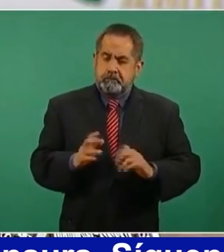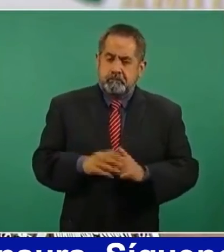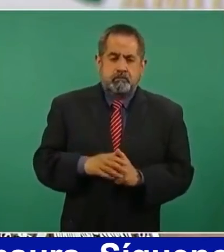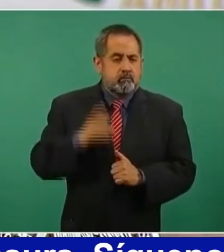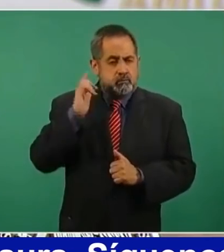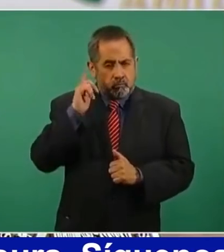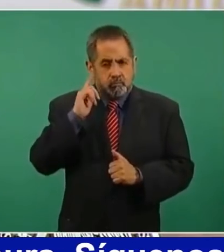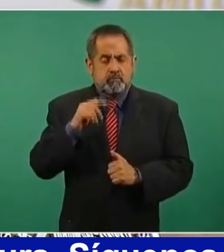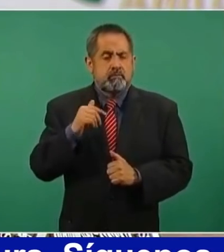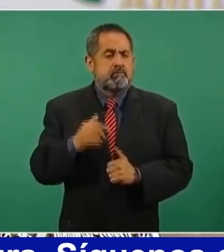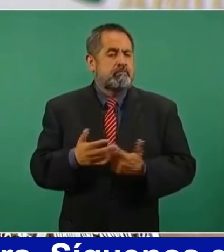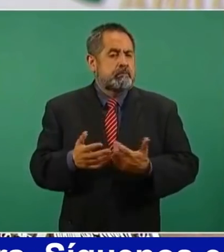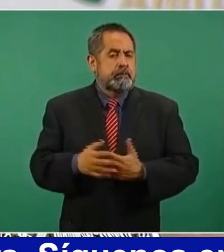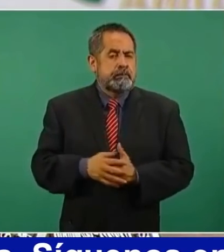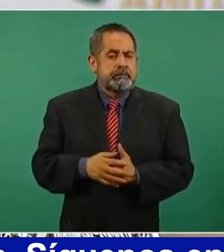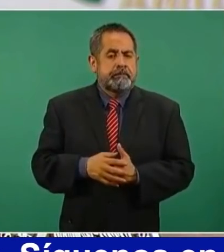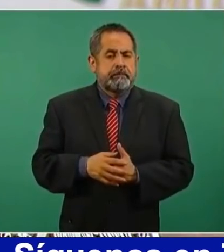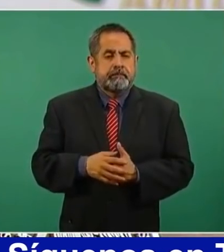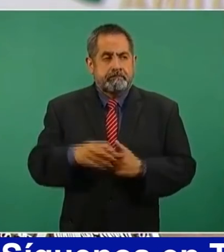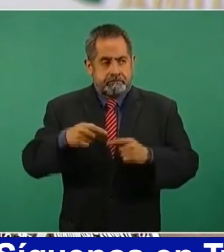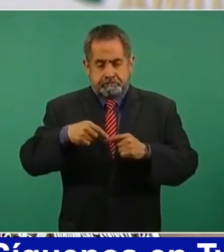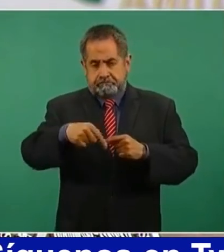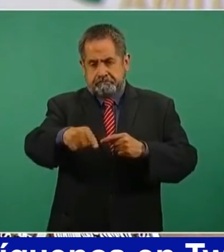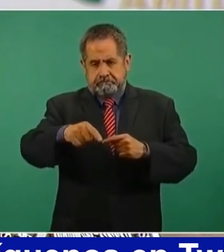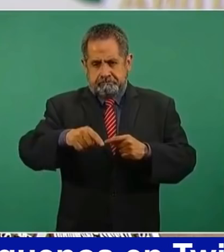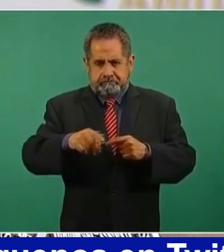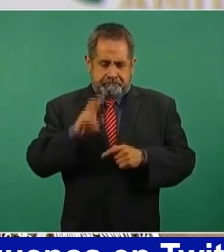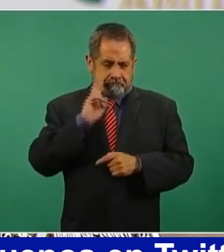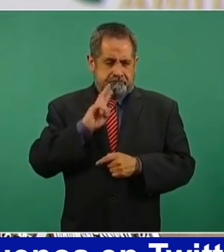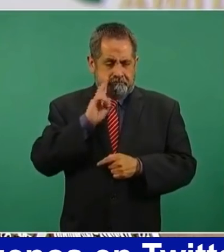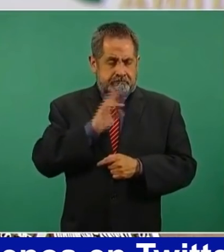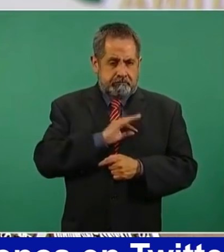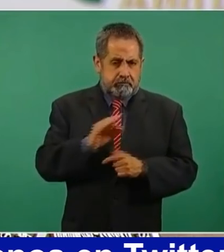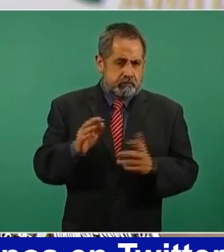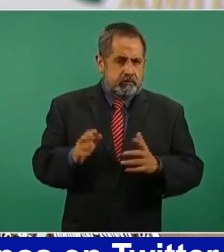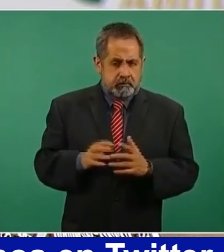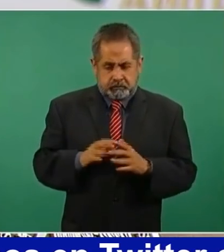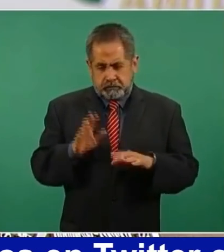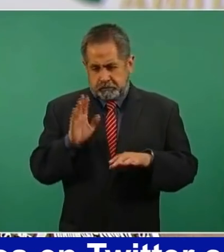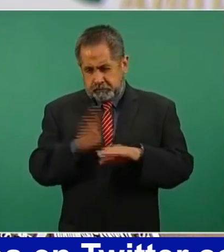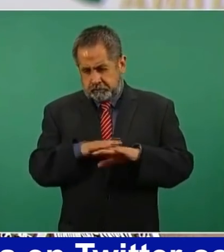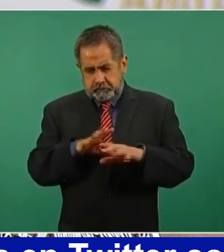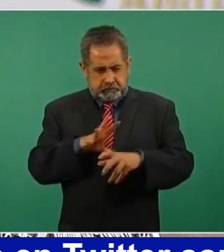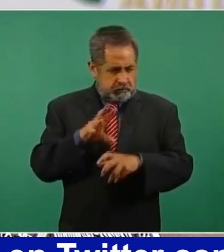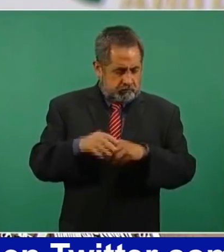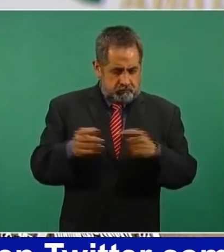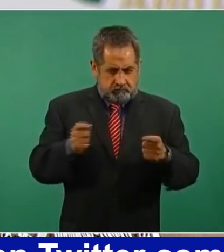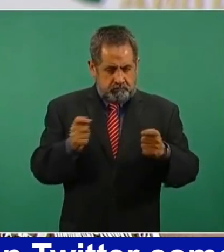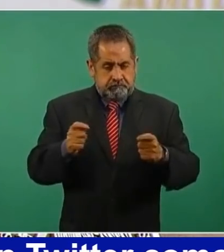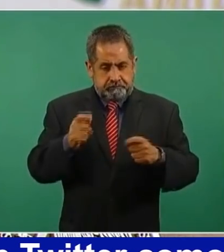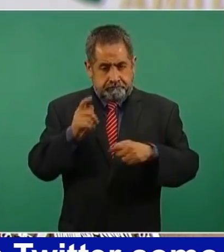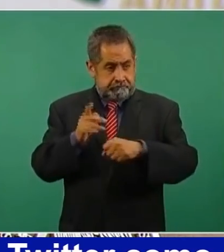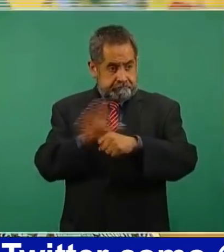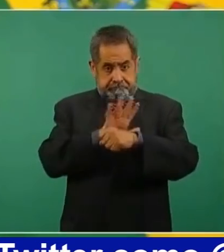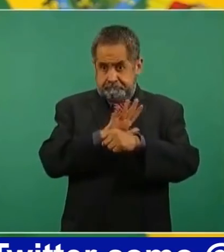que se controle por completo y en definitiva la pandemia,